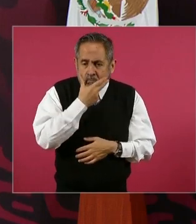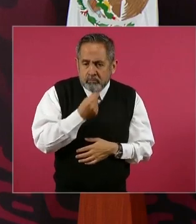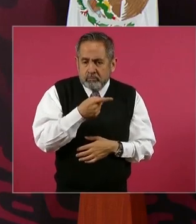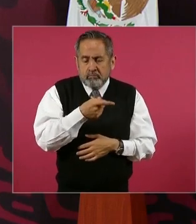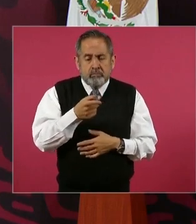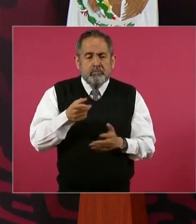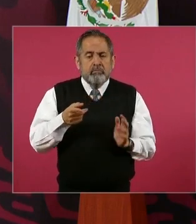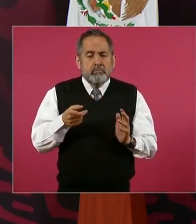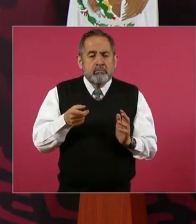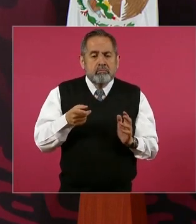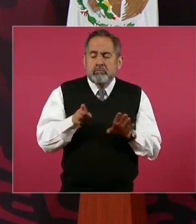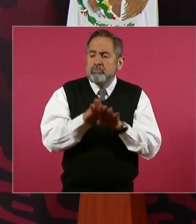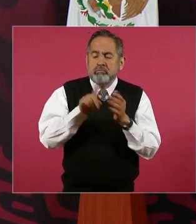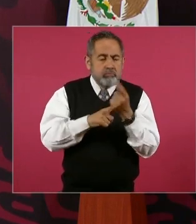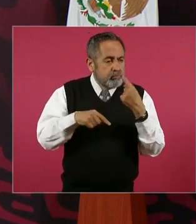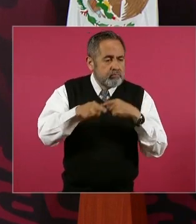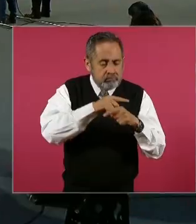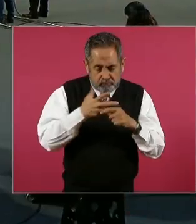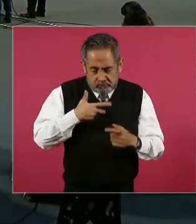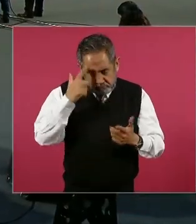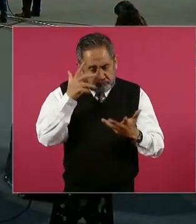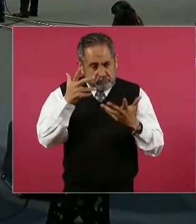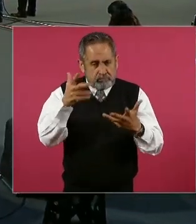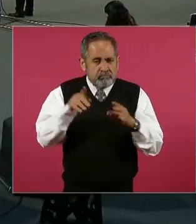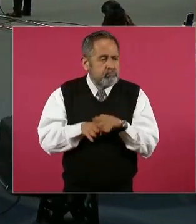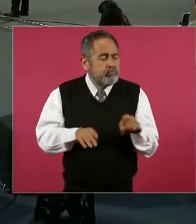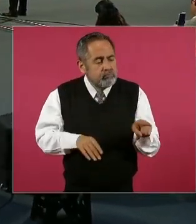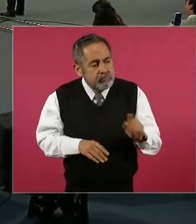hombres que tienen deseos